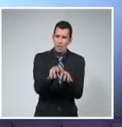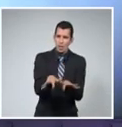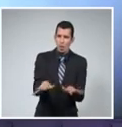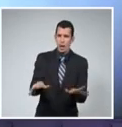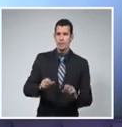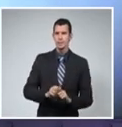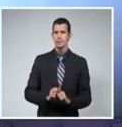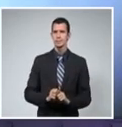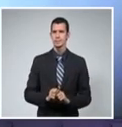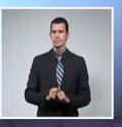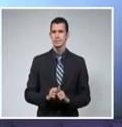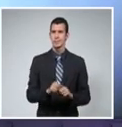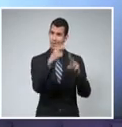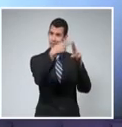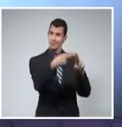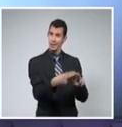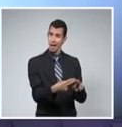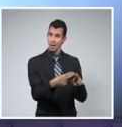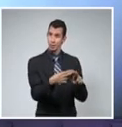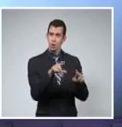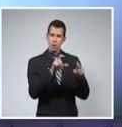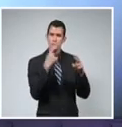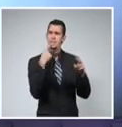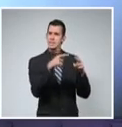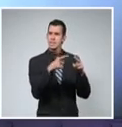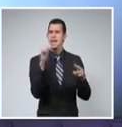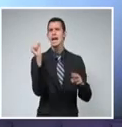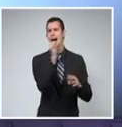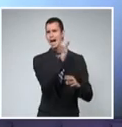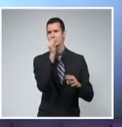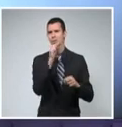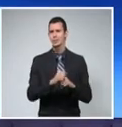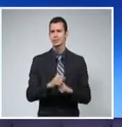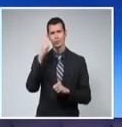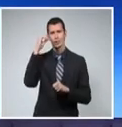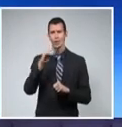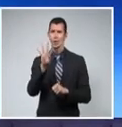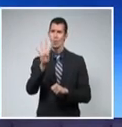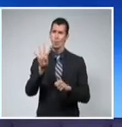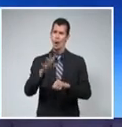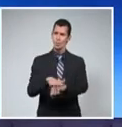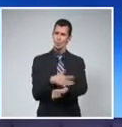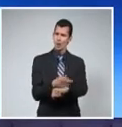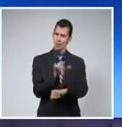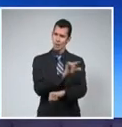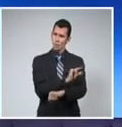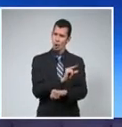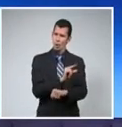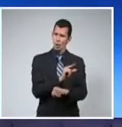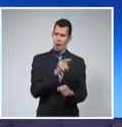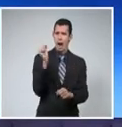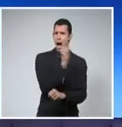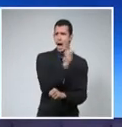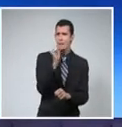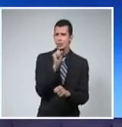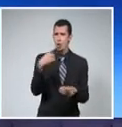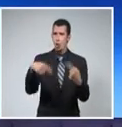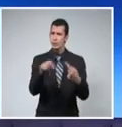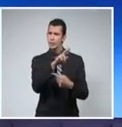asemeja a órdenes o al guión a seguir por simples actores? Miren, canciones como parte de este